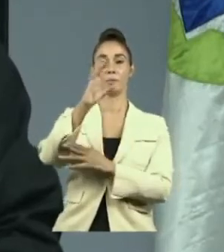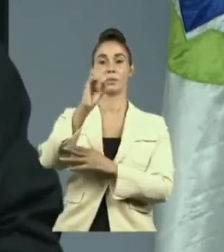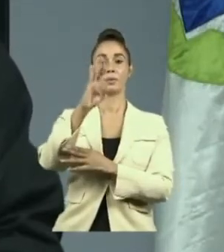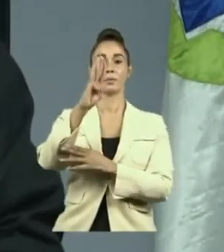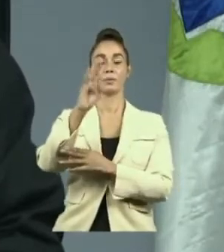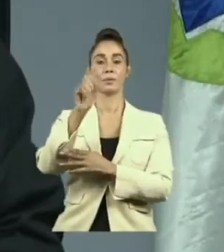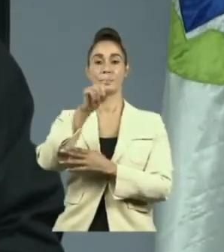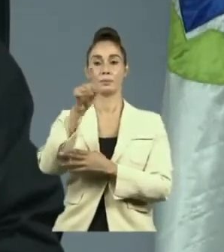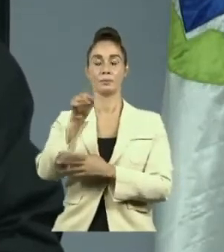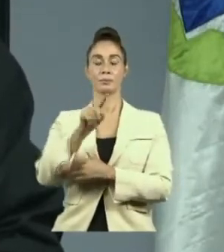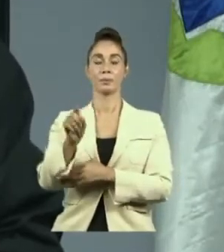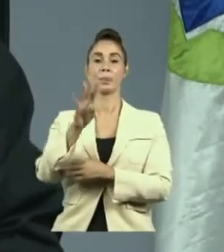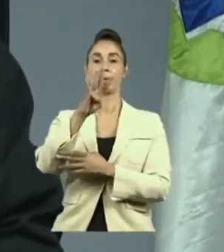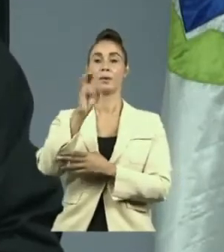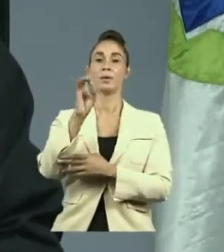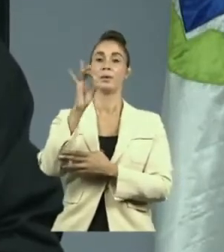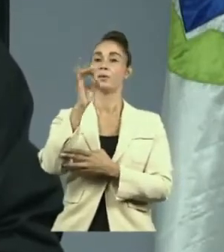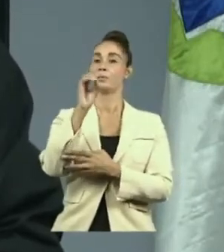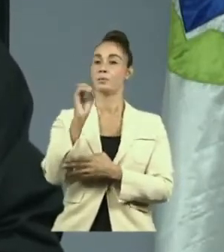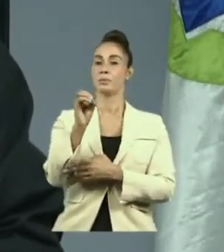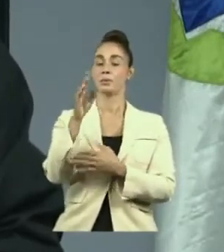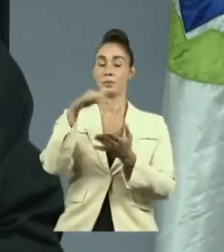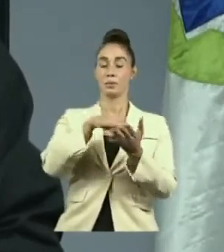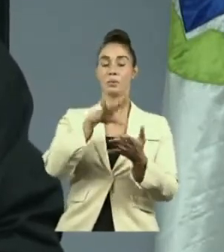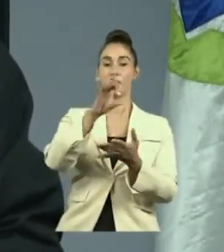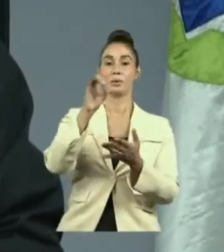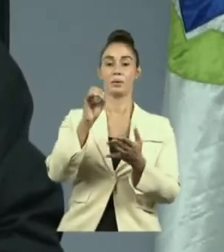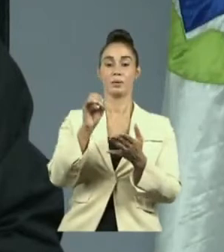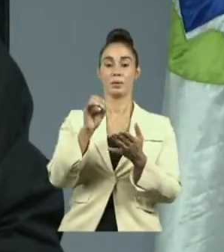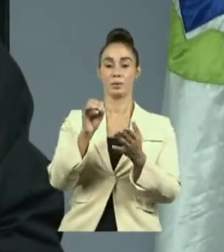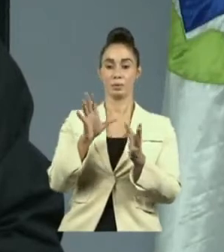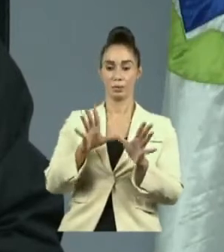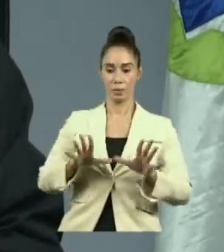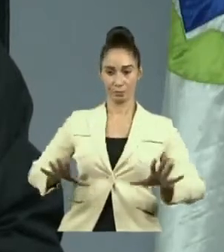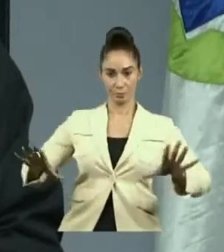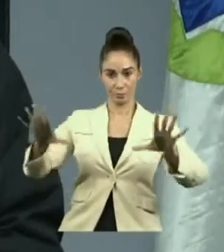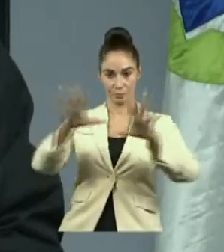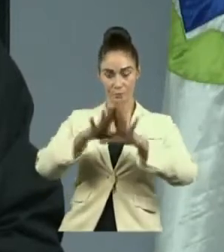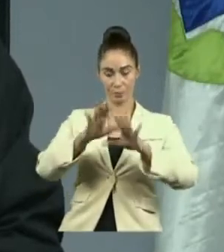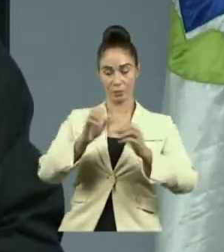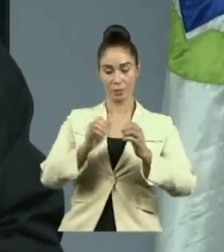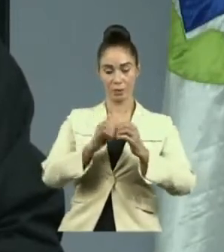ellos suman un total para el sector público de